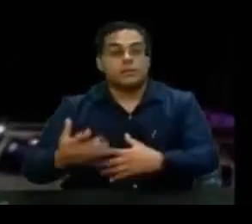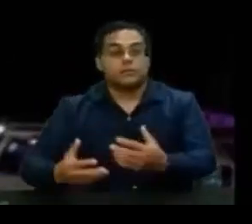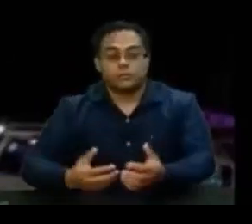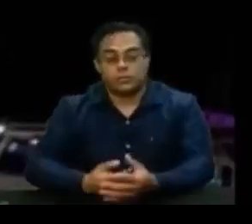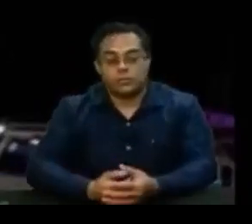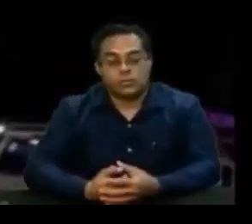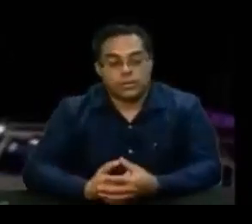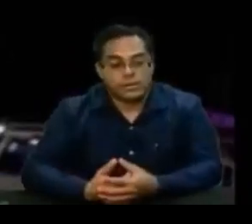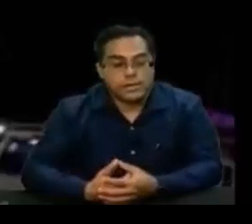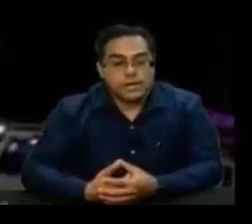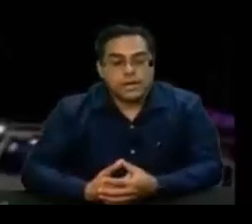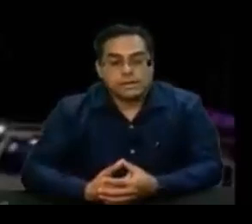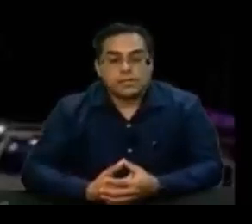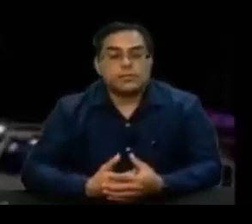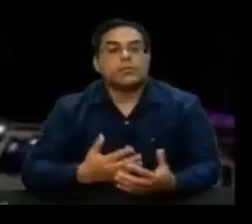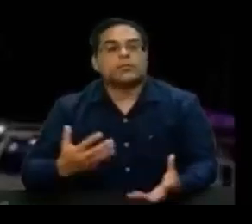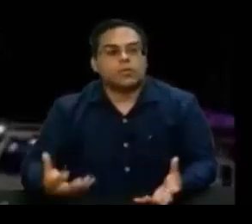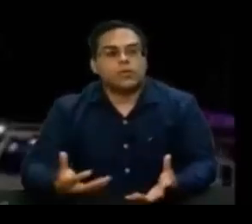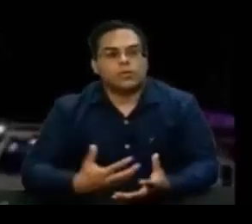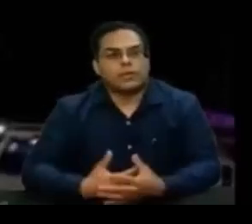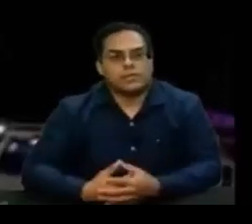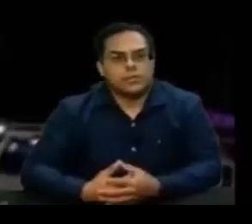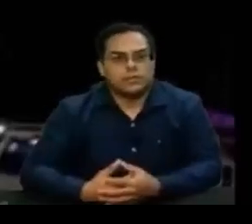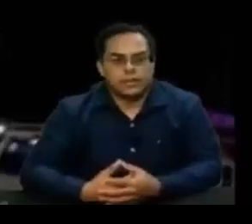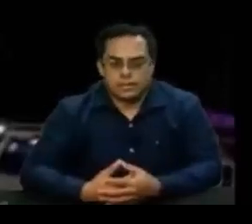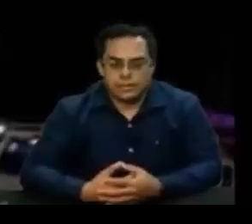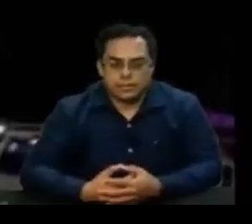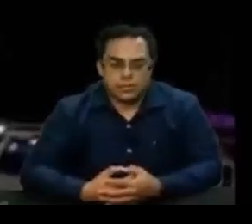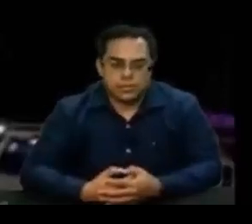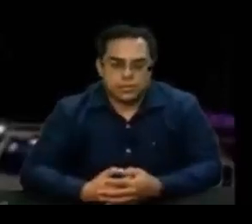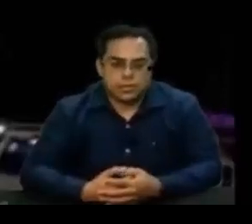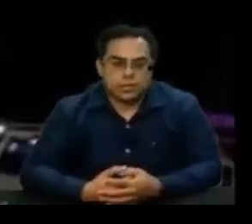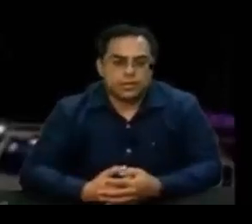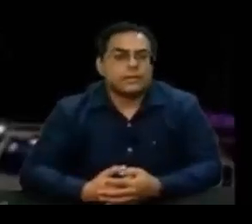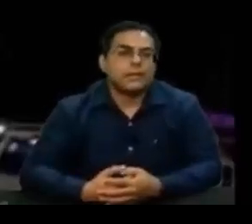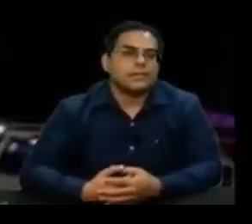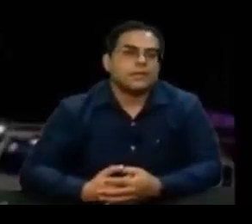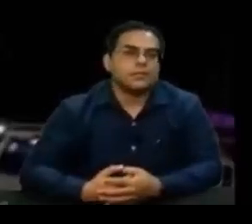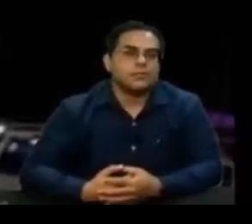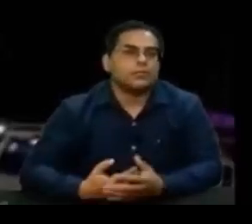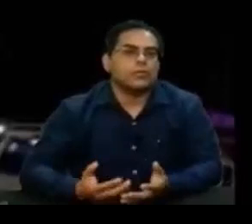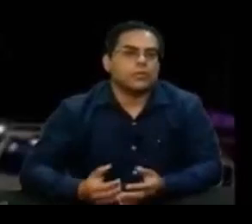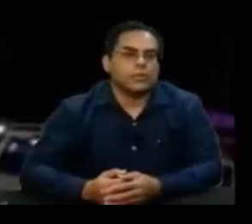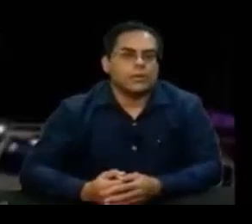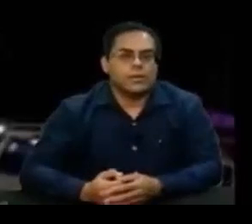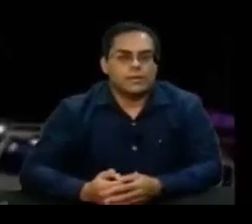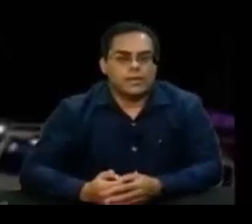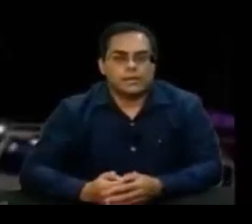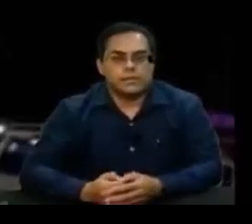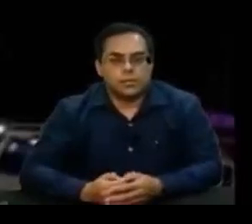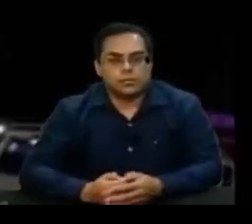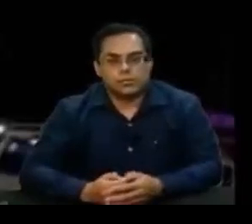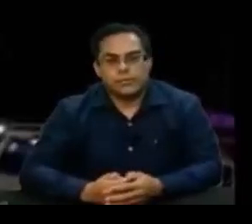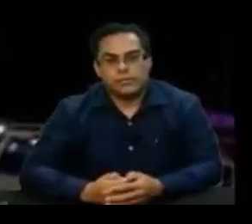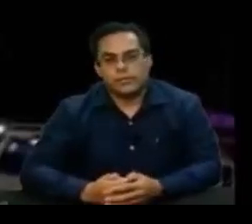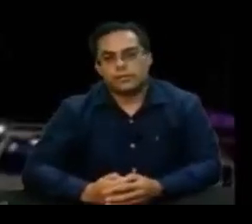decidió, junto con algunos colegas, hacer como un protocolo de atención y así nació el ATLS, que es un protocolo de